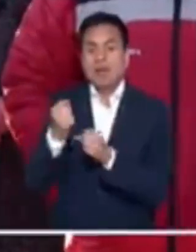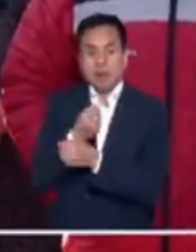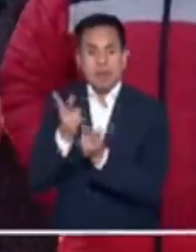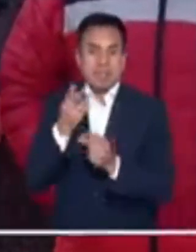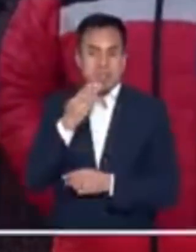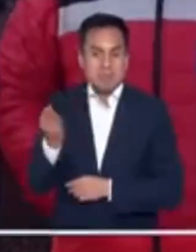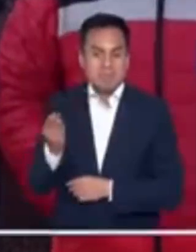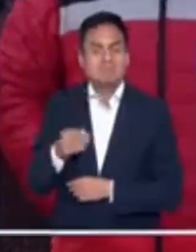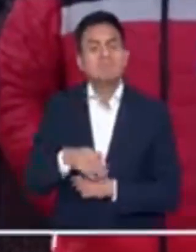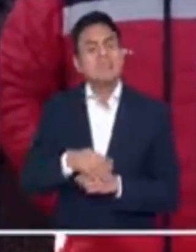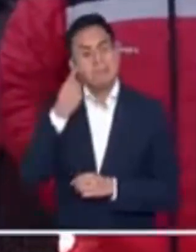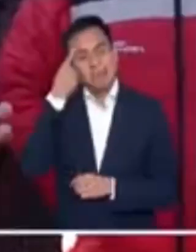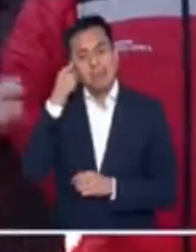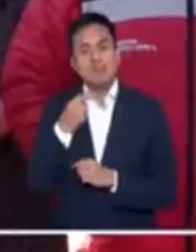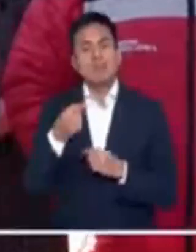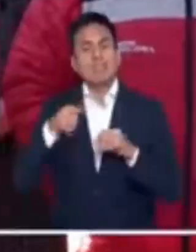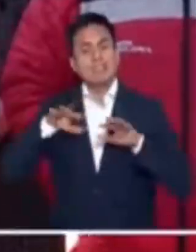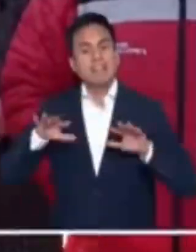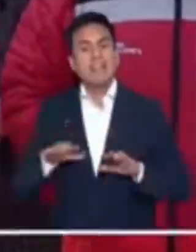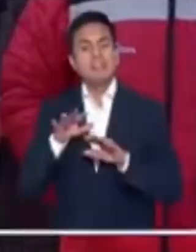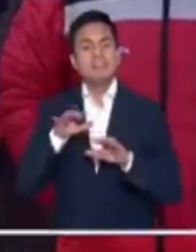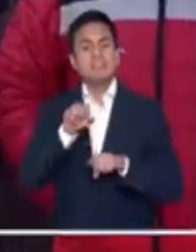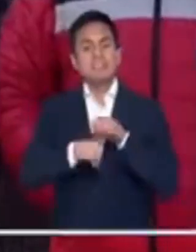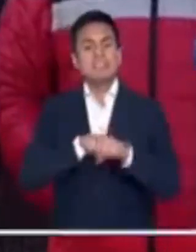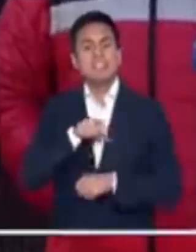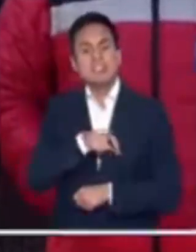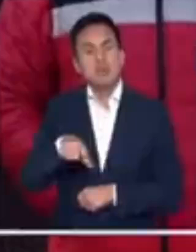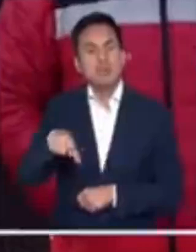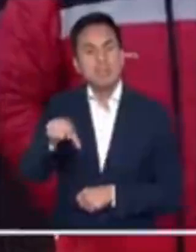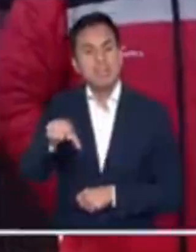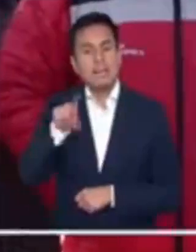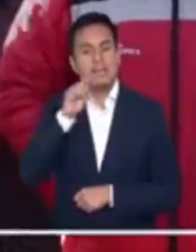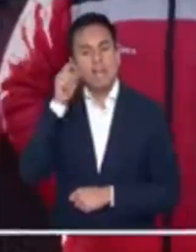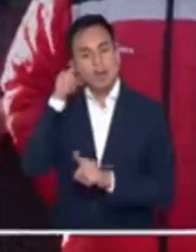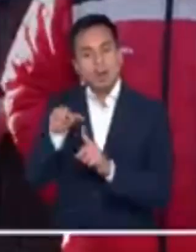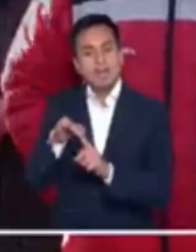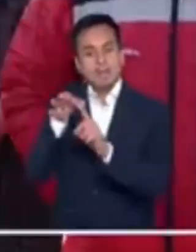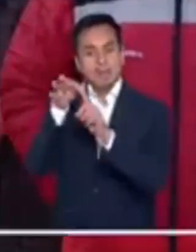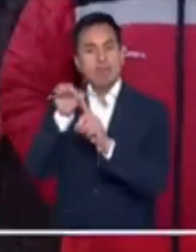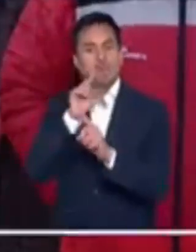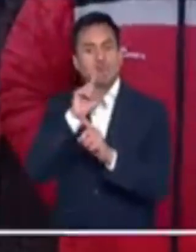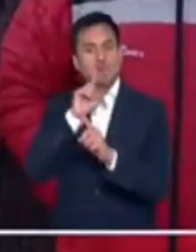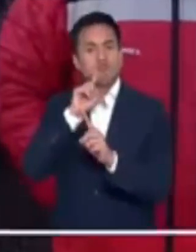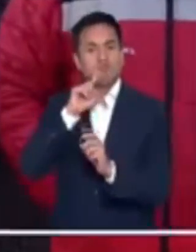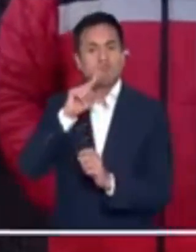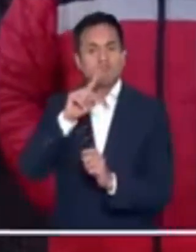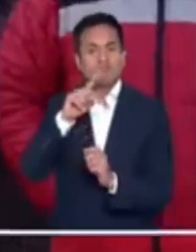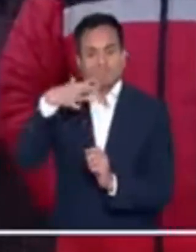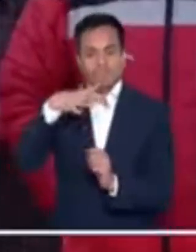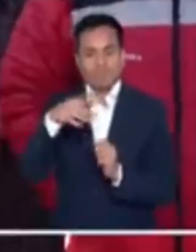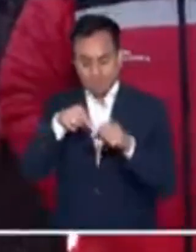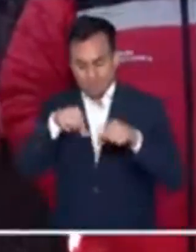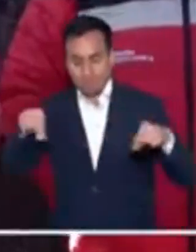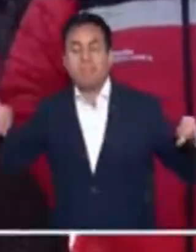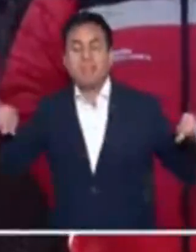pero estamos tratando de que la ciclovía sea uno de los elementos que configuren esta columna vertebral, porque